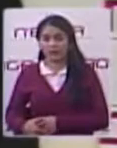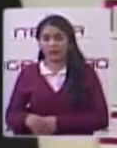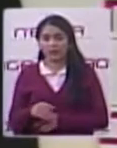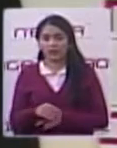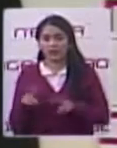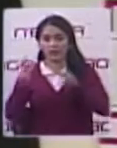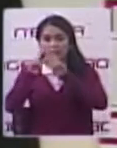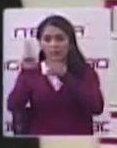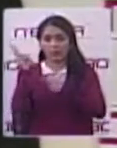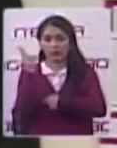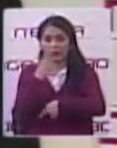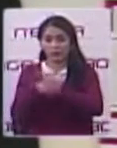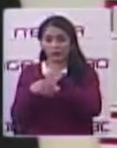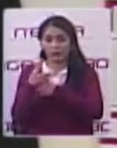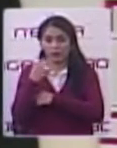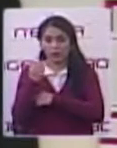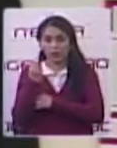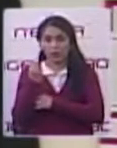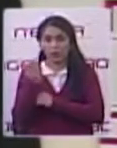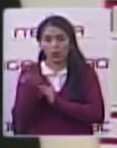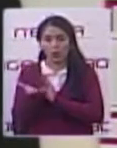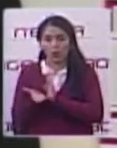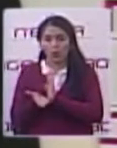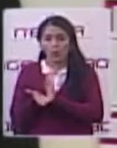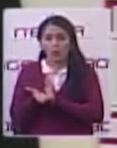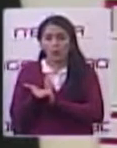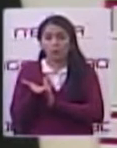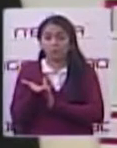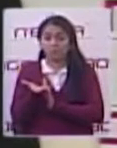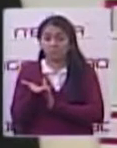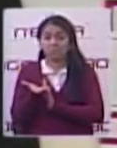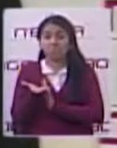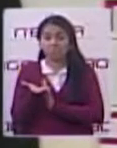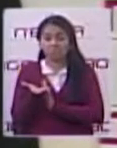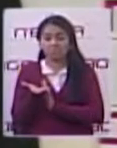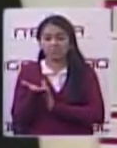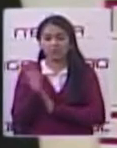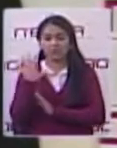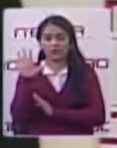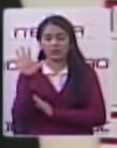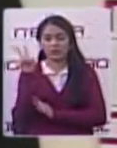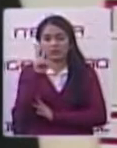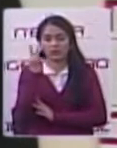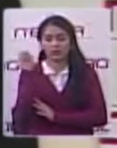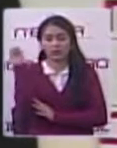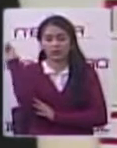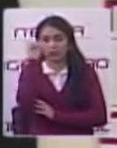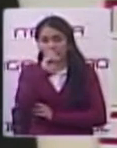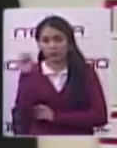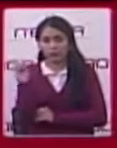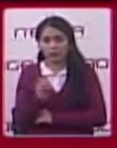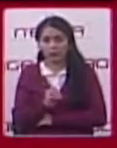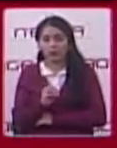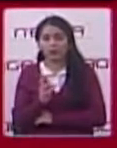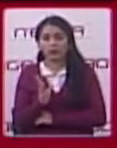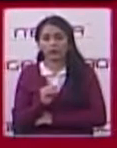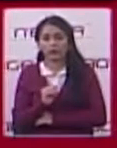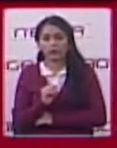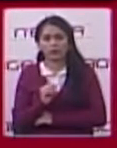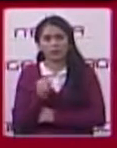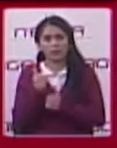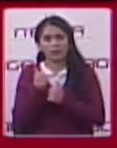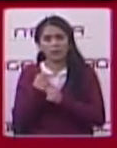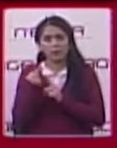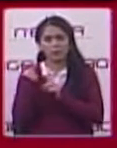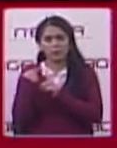subir. Es interesante ver las encuestas, que más del 52% del sector privado está muy positivo